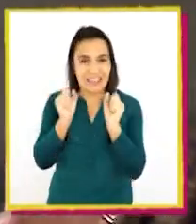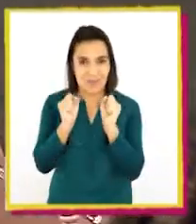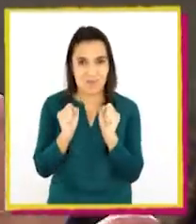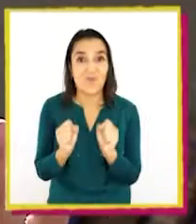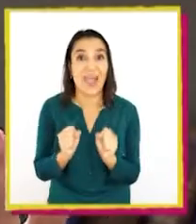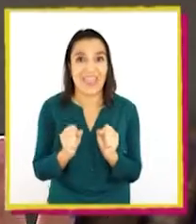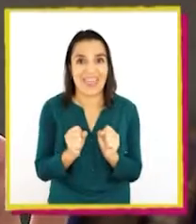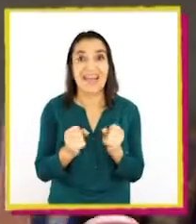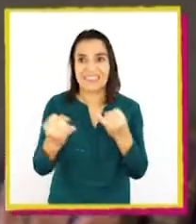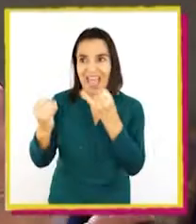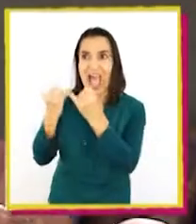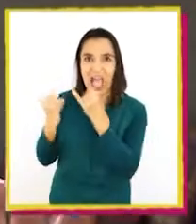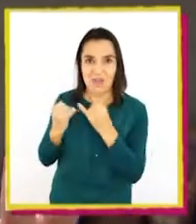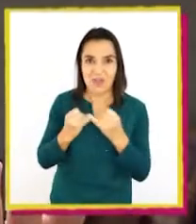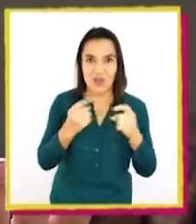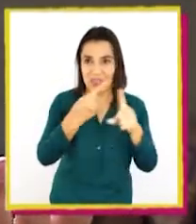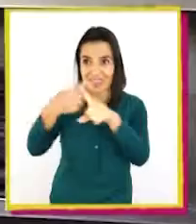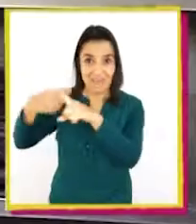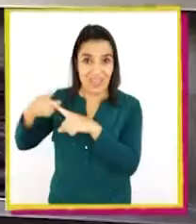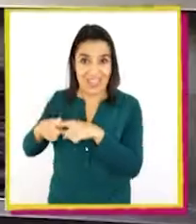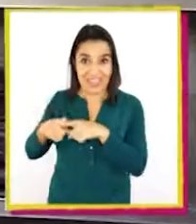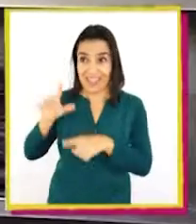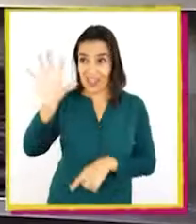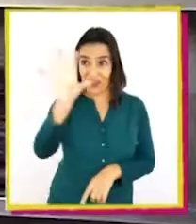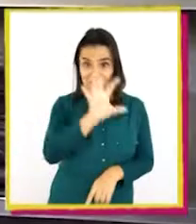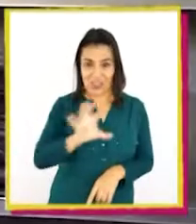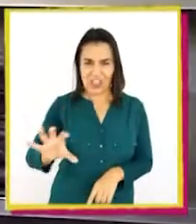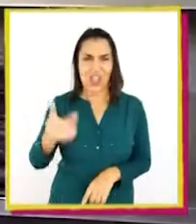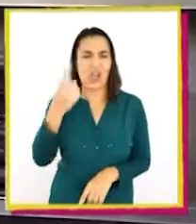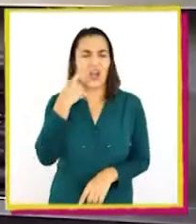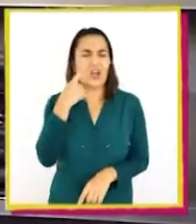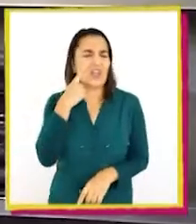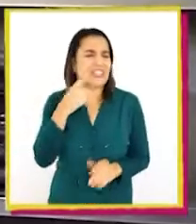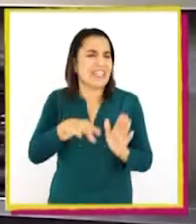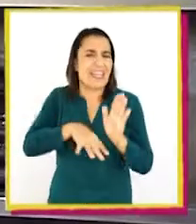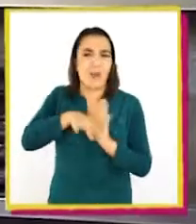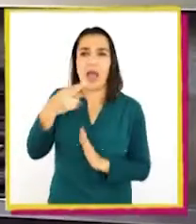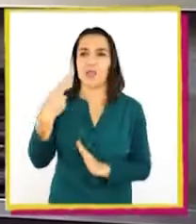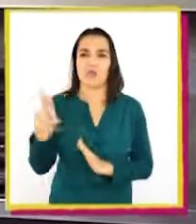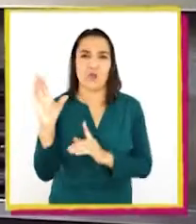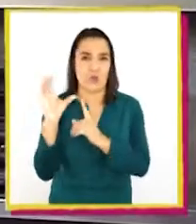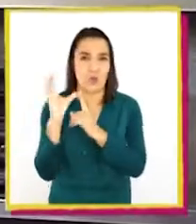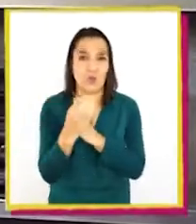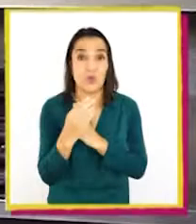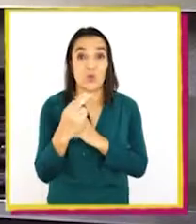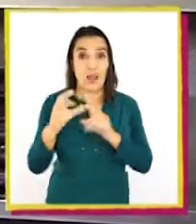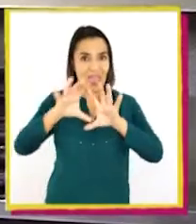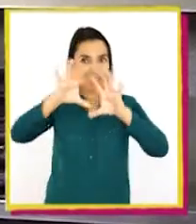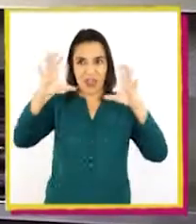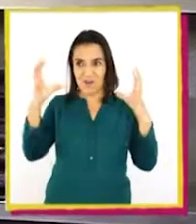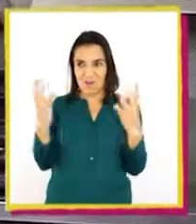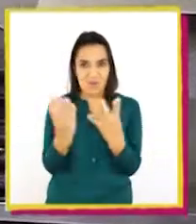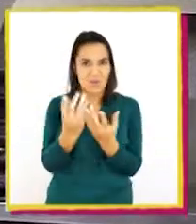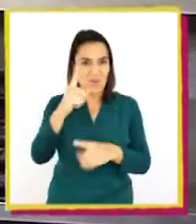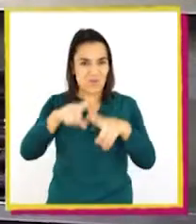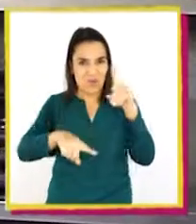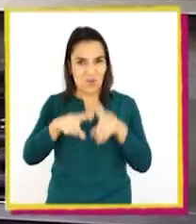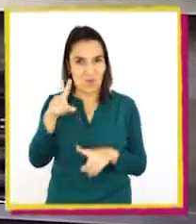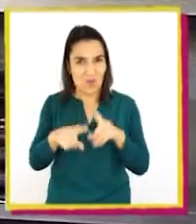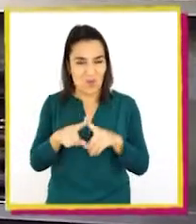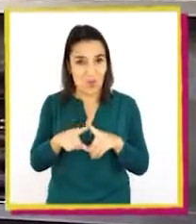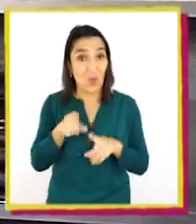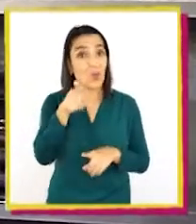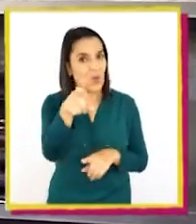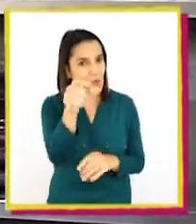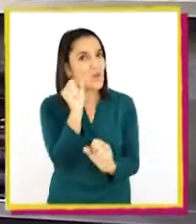que puedas hacer amigos de otros continentes y conocer mucho más sobre su cultura y del mundo. Te